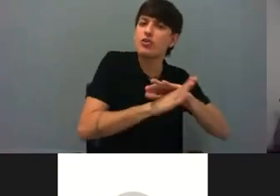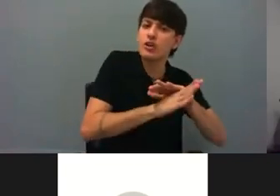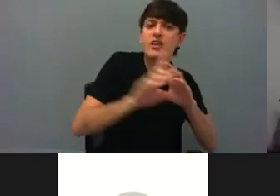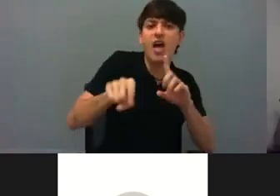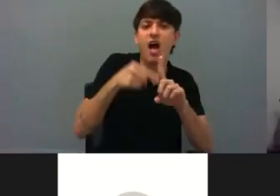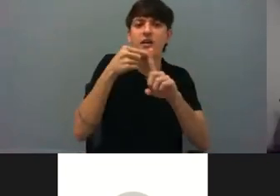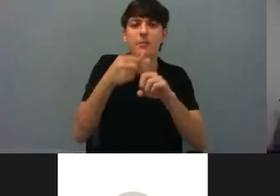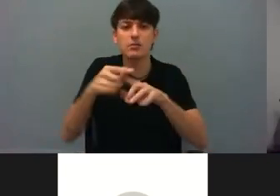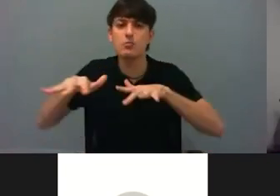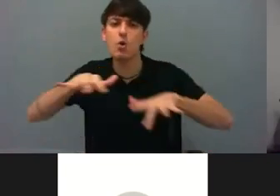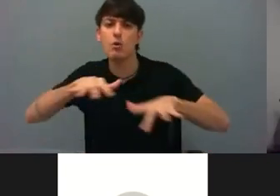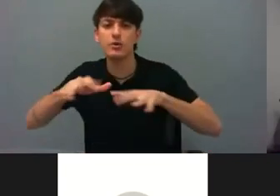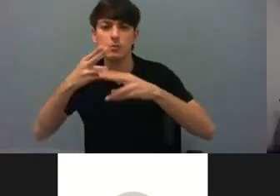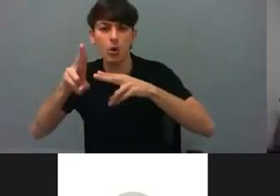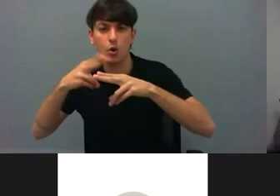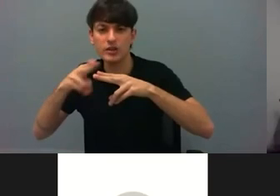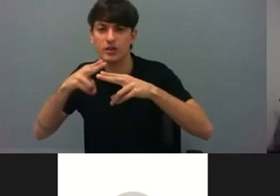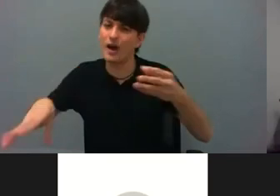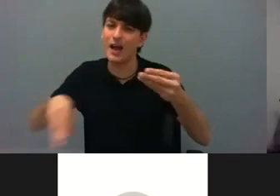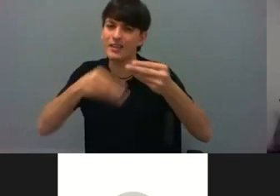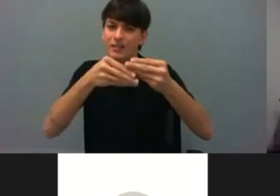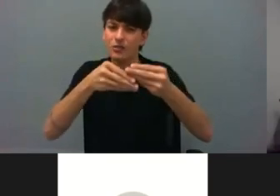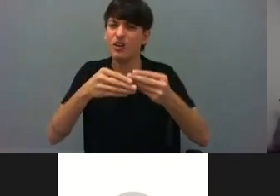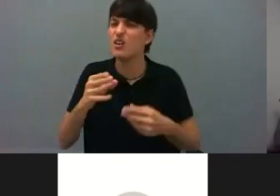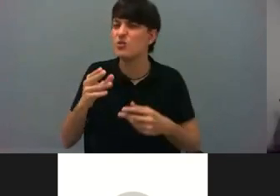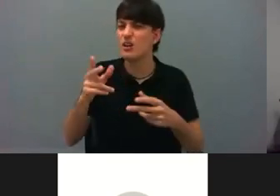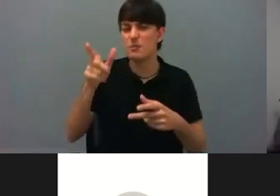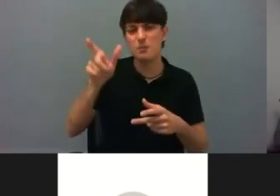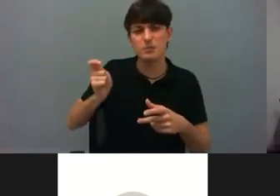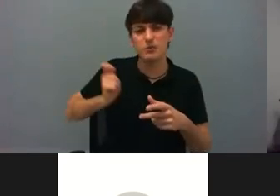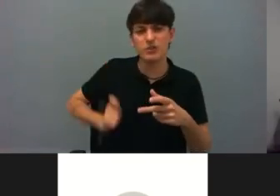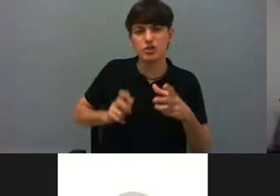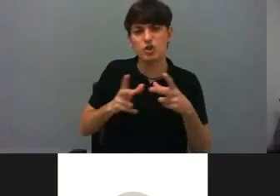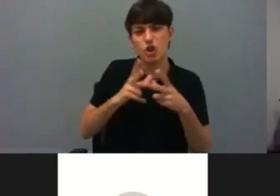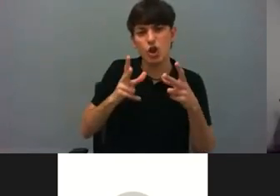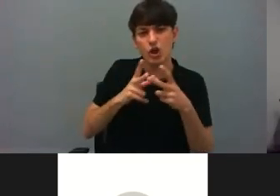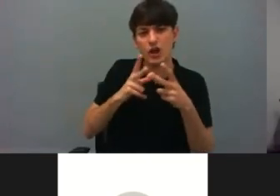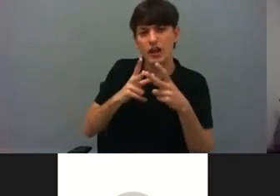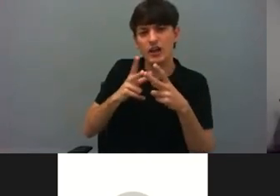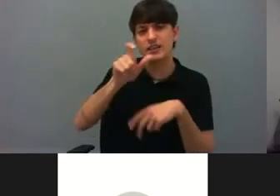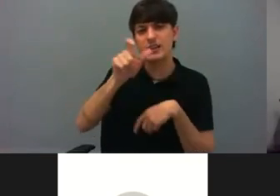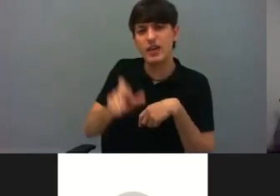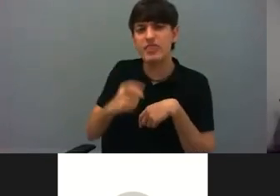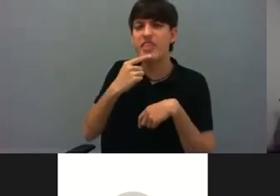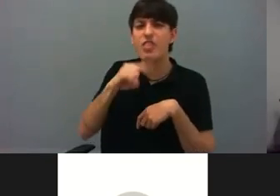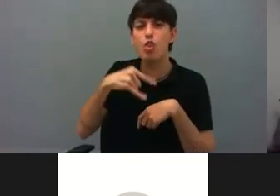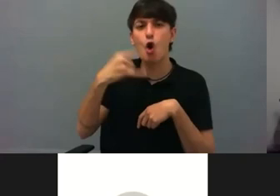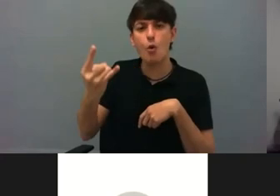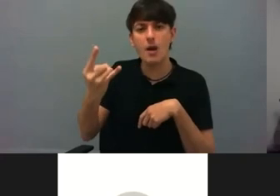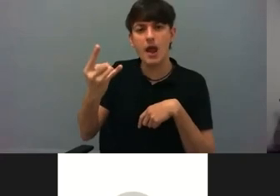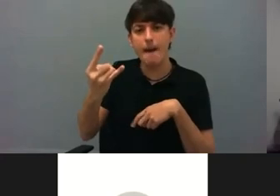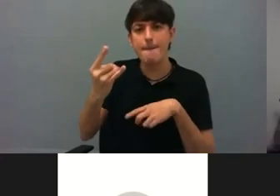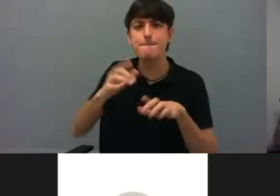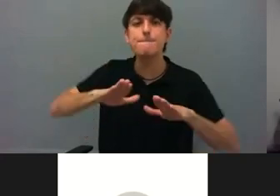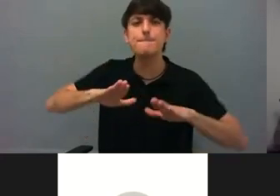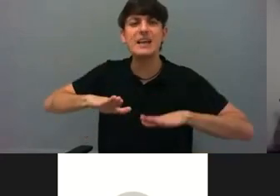añadido. Hay una socióloga italiana, ¿no?, que nos habla de la doble presencia, de esto que piensas mientras estás trabajando. Ahora hay